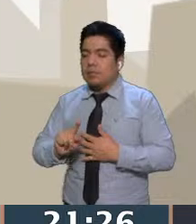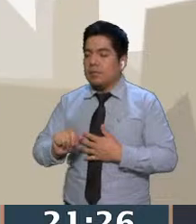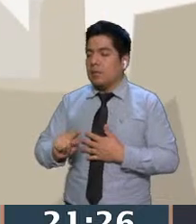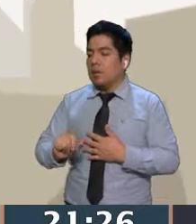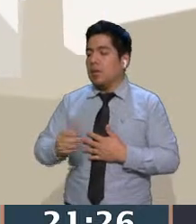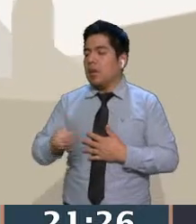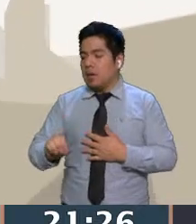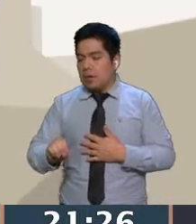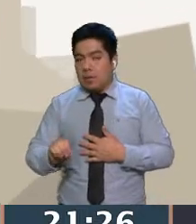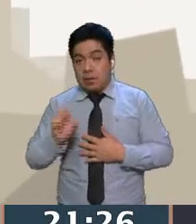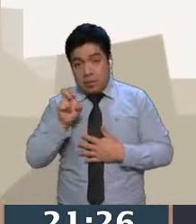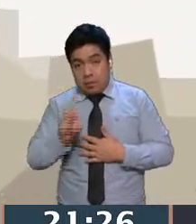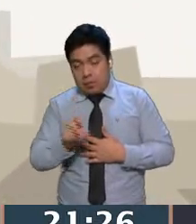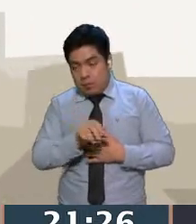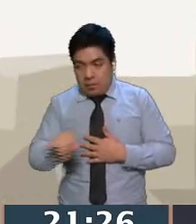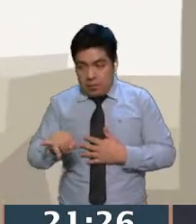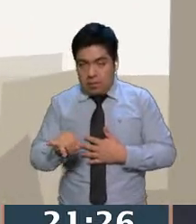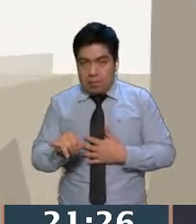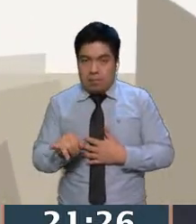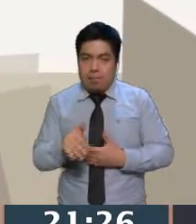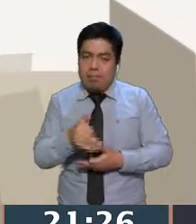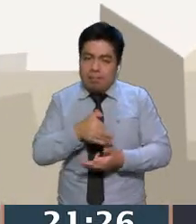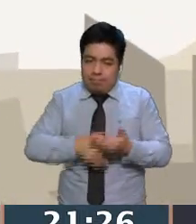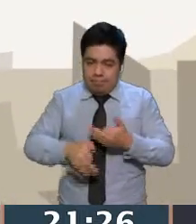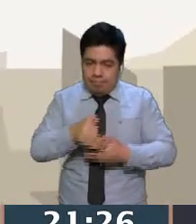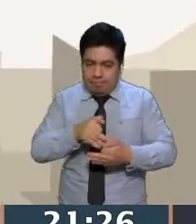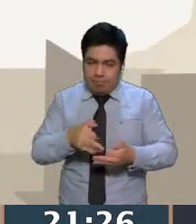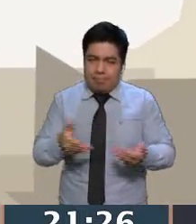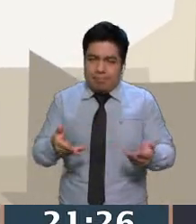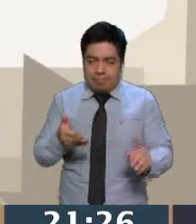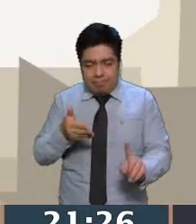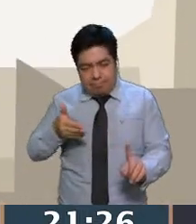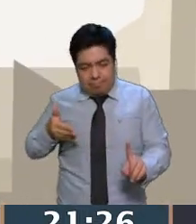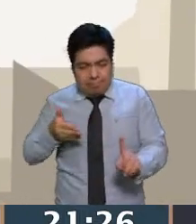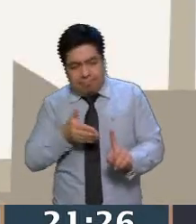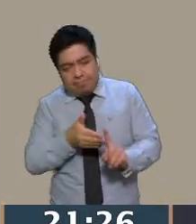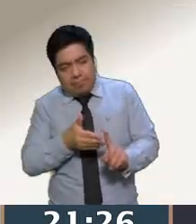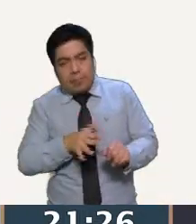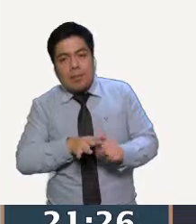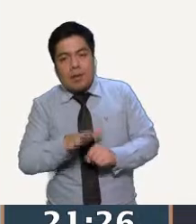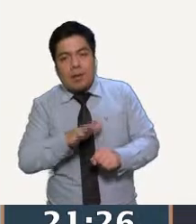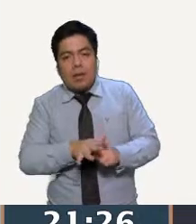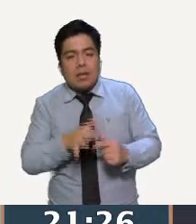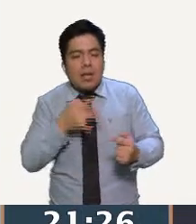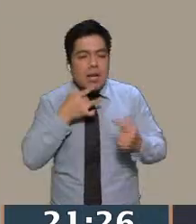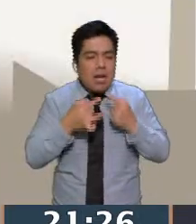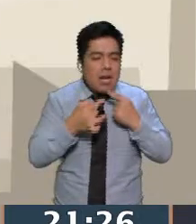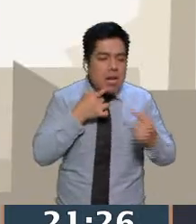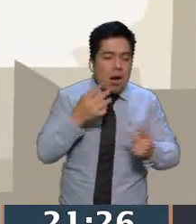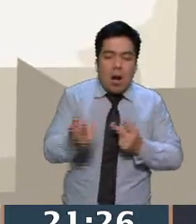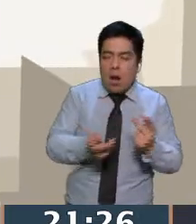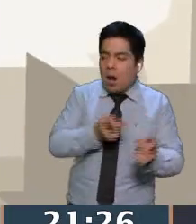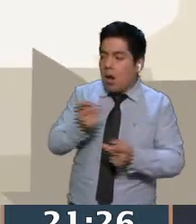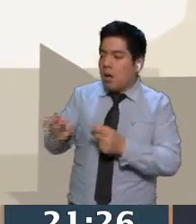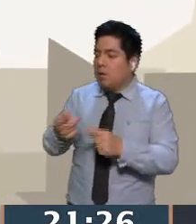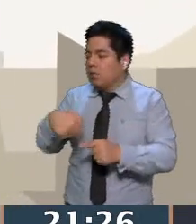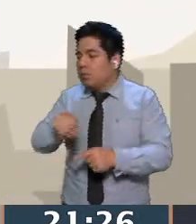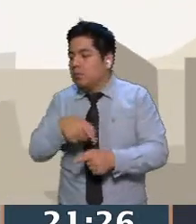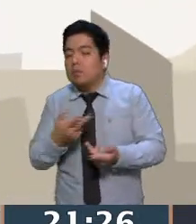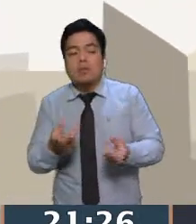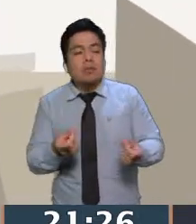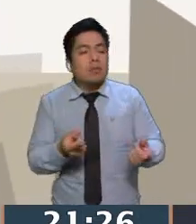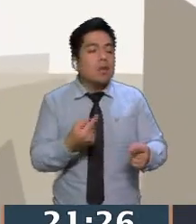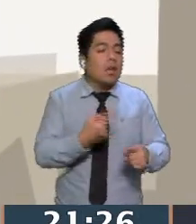es así, ya se dedica totalmente y de lleno a litigar todas las obras, pero además a